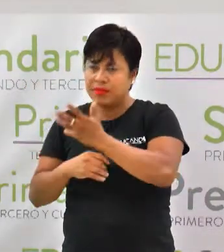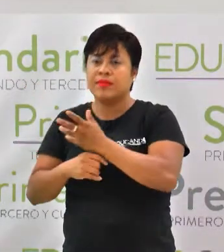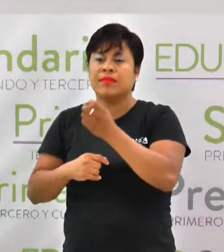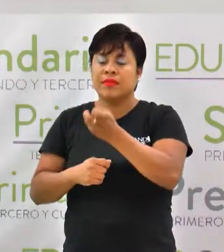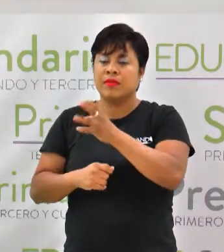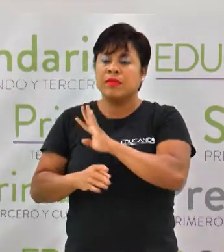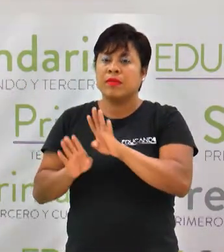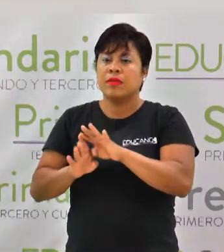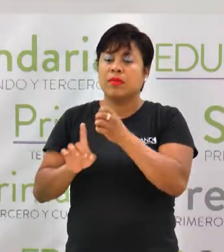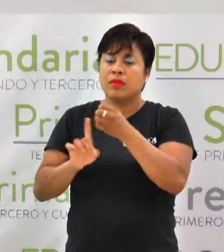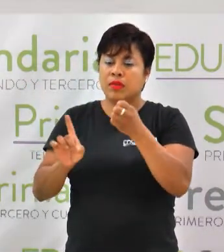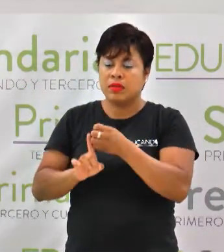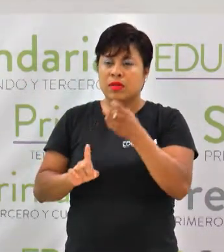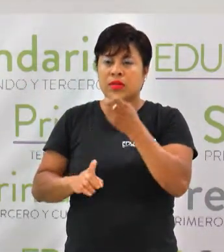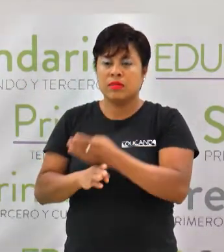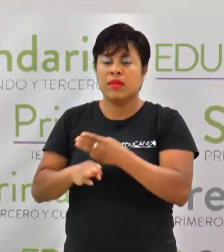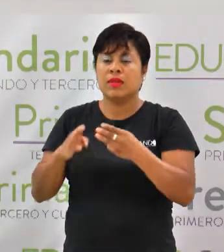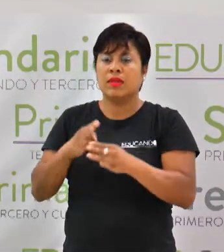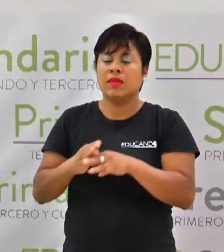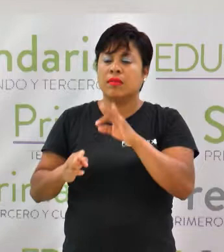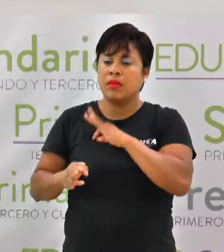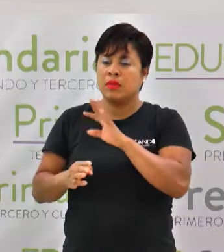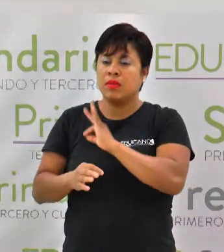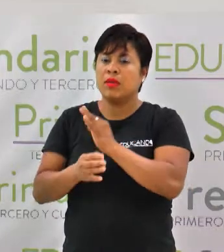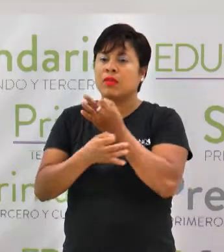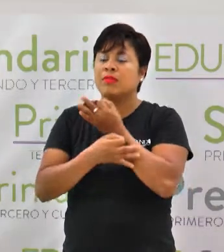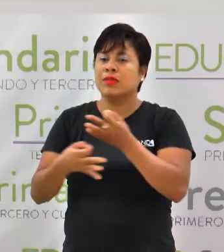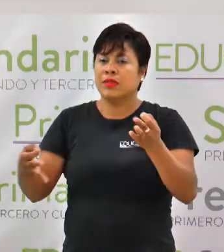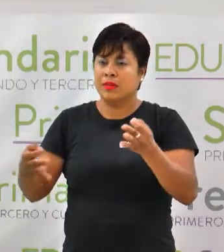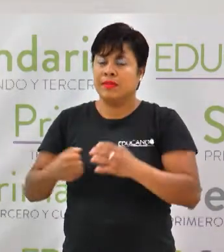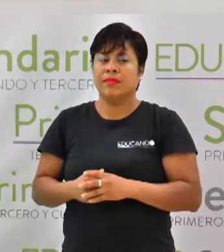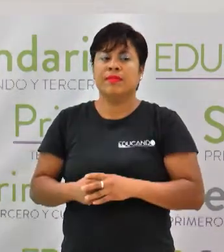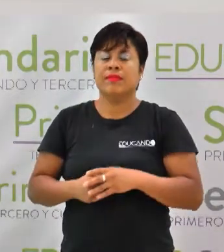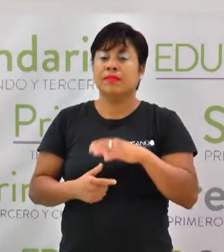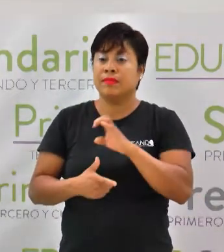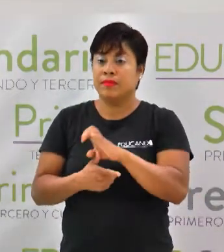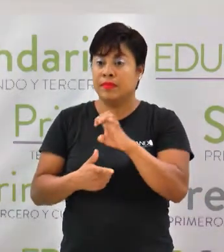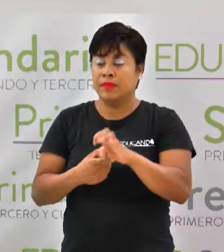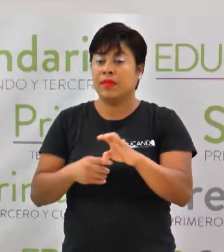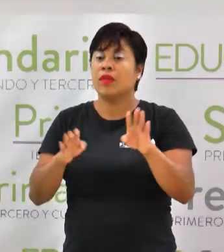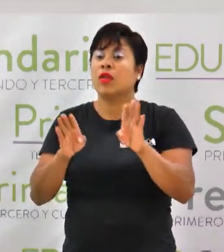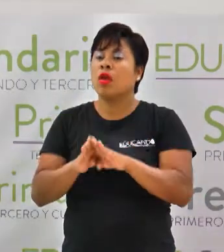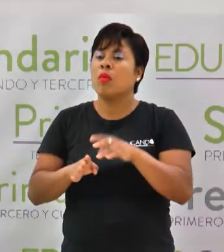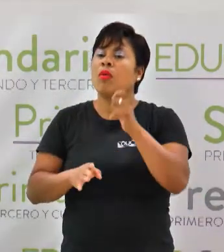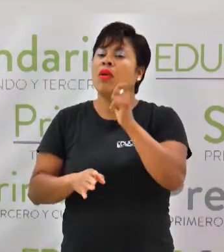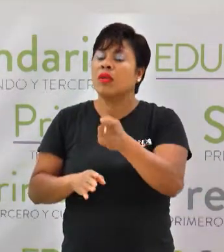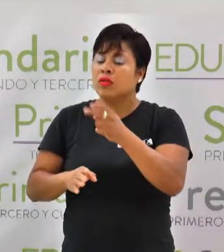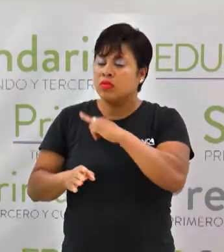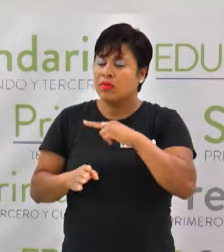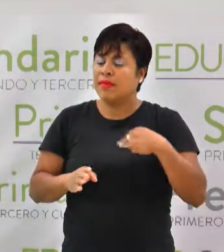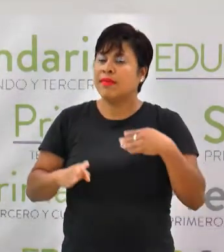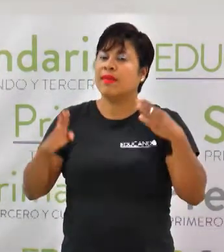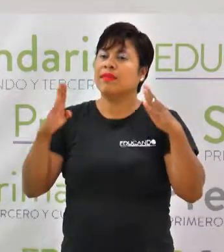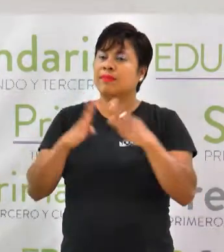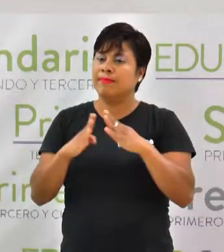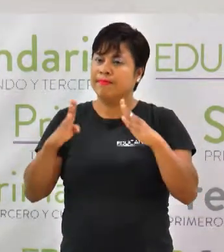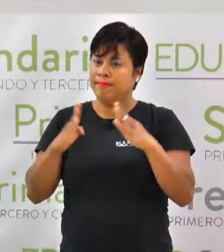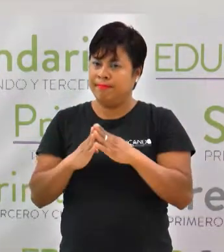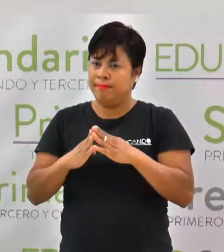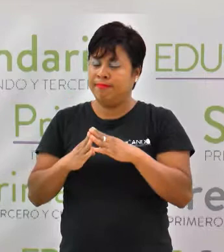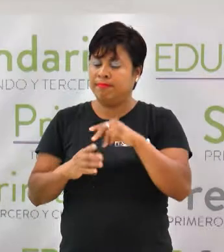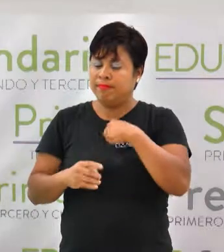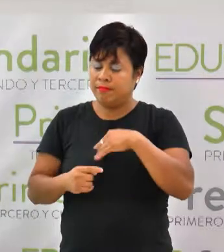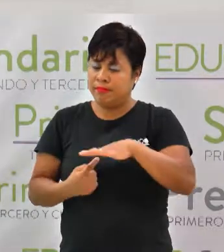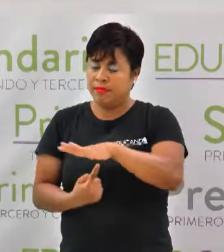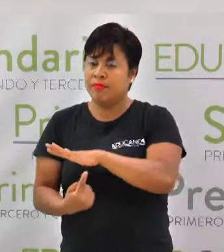también organizar mis materiales para exponer, ¿sí? Entonces, ¿cómo son las casas